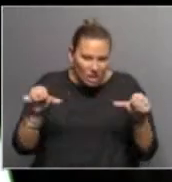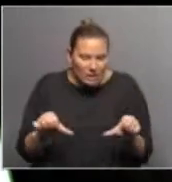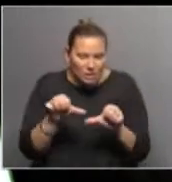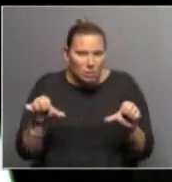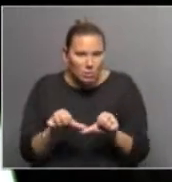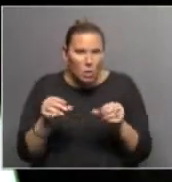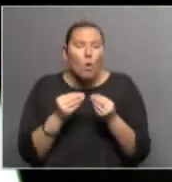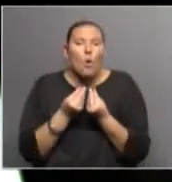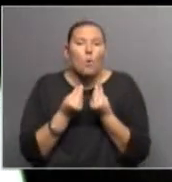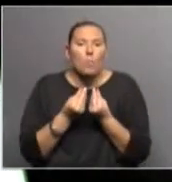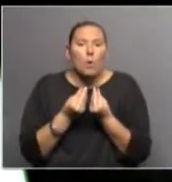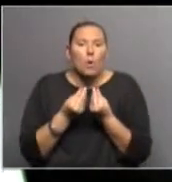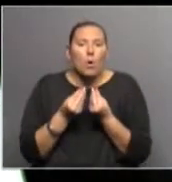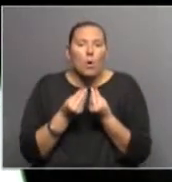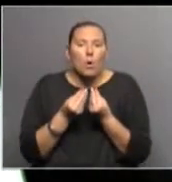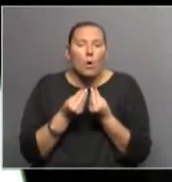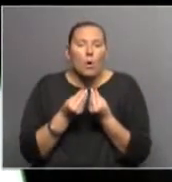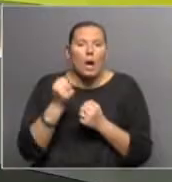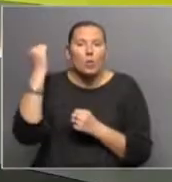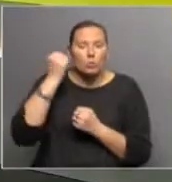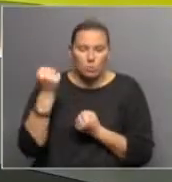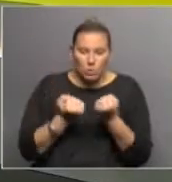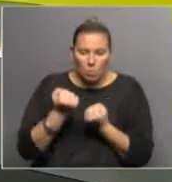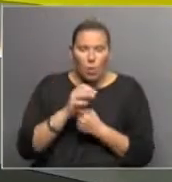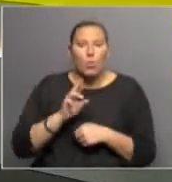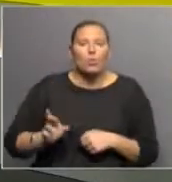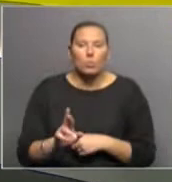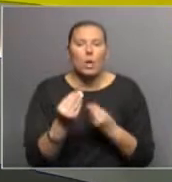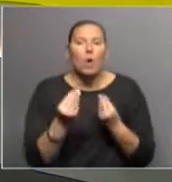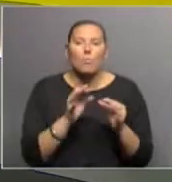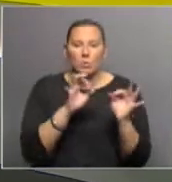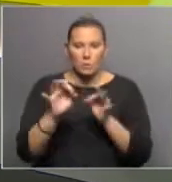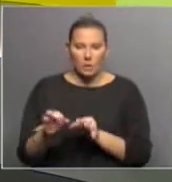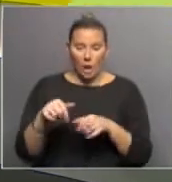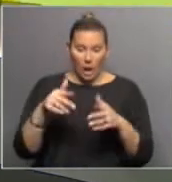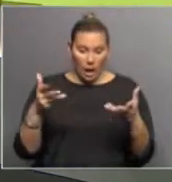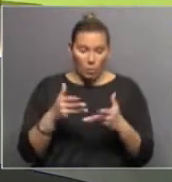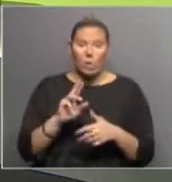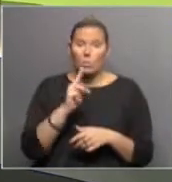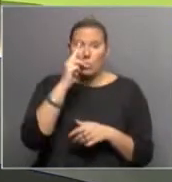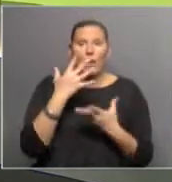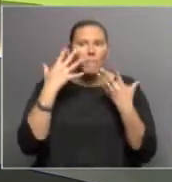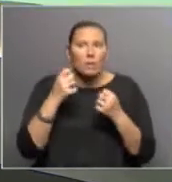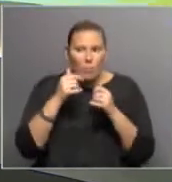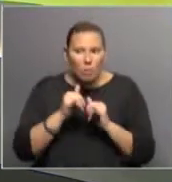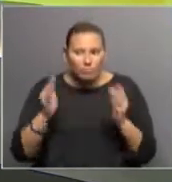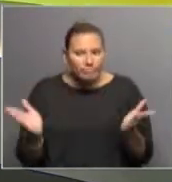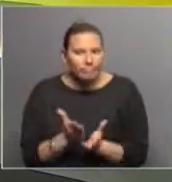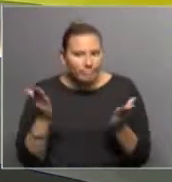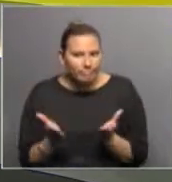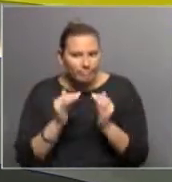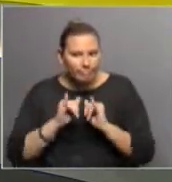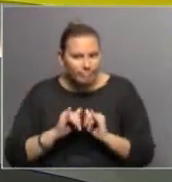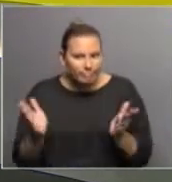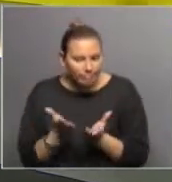cómo llega esto en definitiva a las carreteras o a los medios de transporte? Bueno, hoy en día en Uruguay lo que estamos intentando es promover esa demanda. Hoy